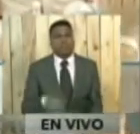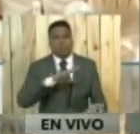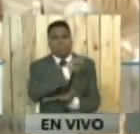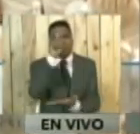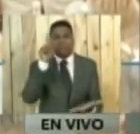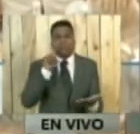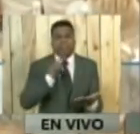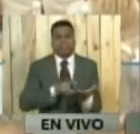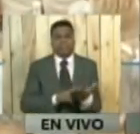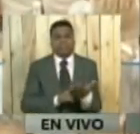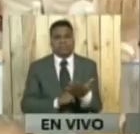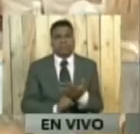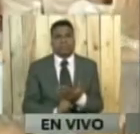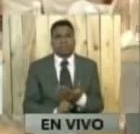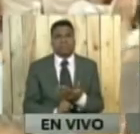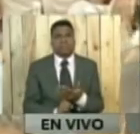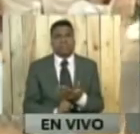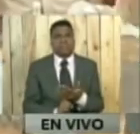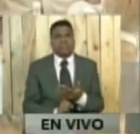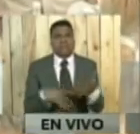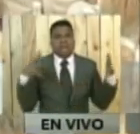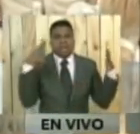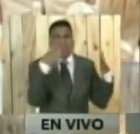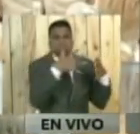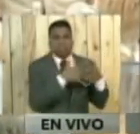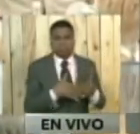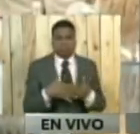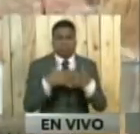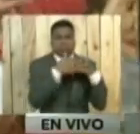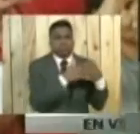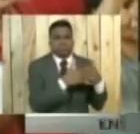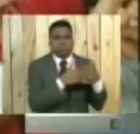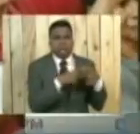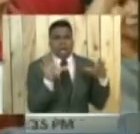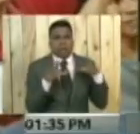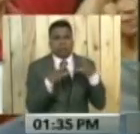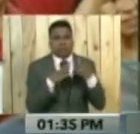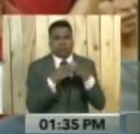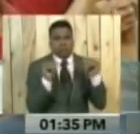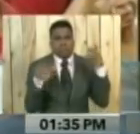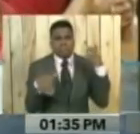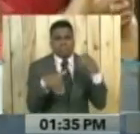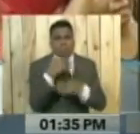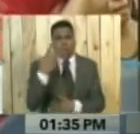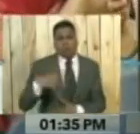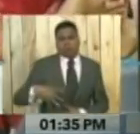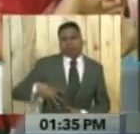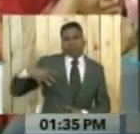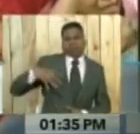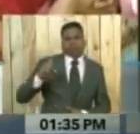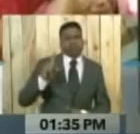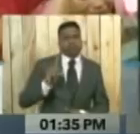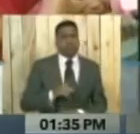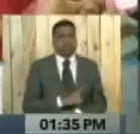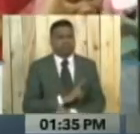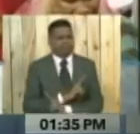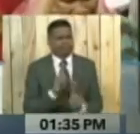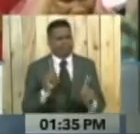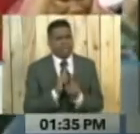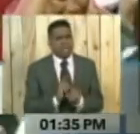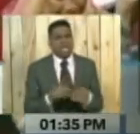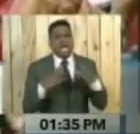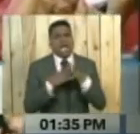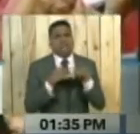definitivamente al imperialismo, a su modelo capitalista y a